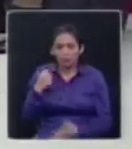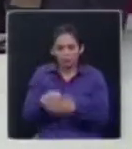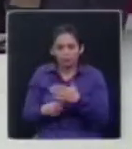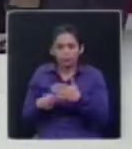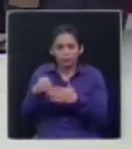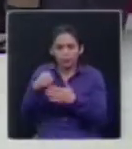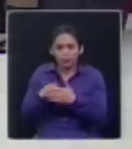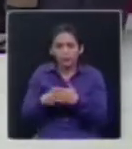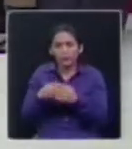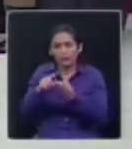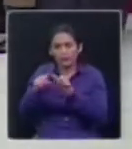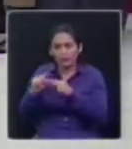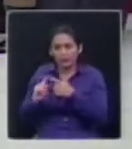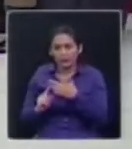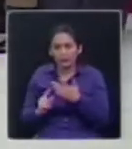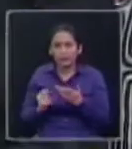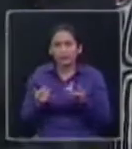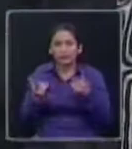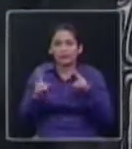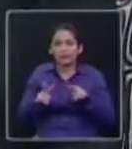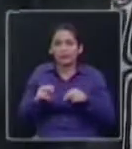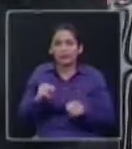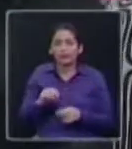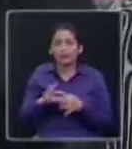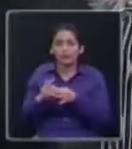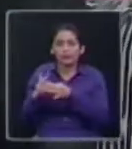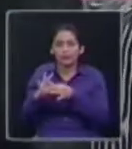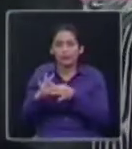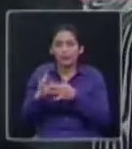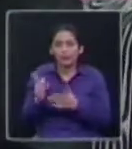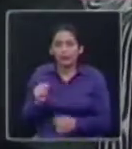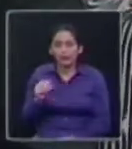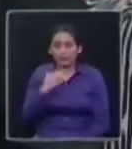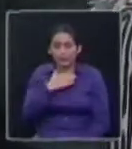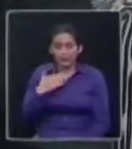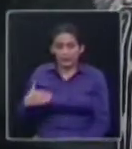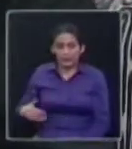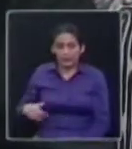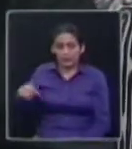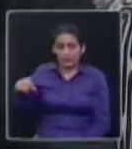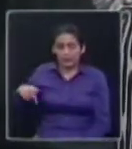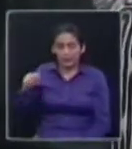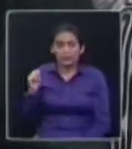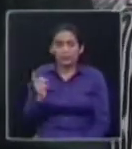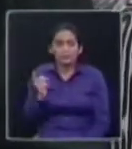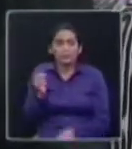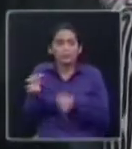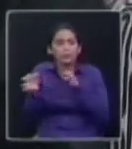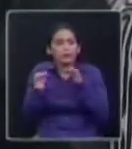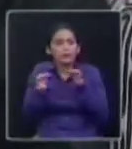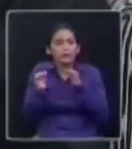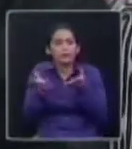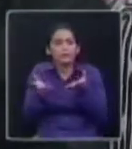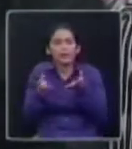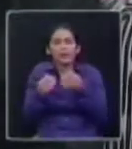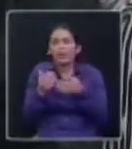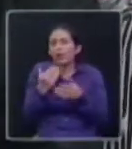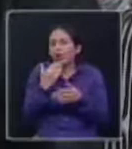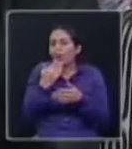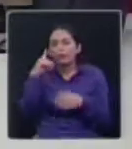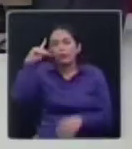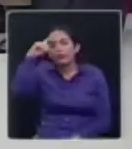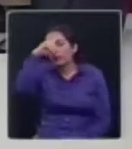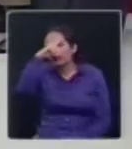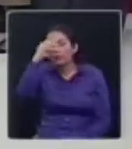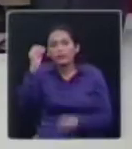nuestro compañero el ingeniero Ali Macías, que es el presidente de IPMA Ecuador, va a conversar acerca de los retos. Wow,